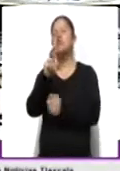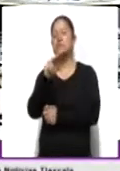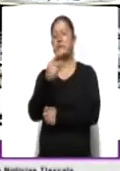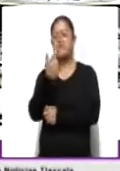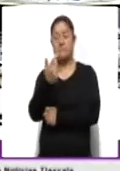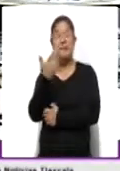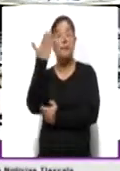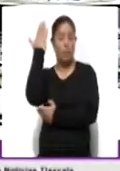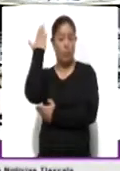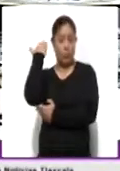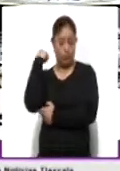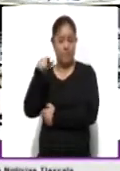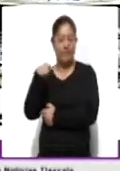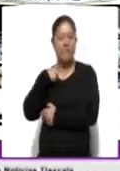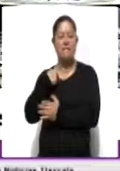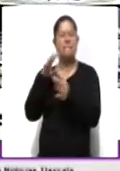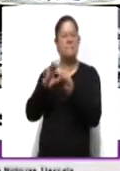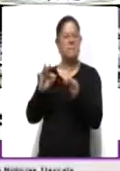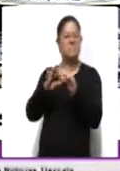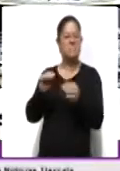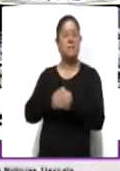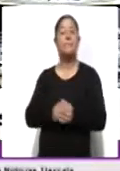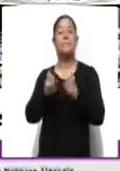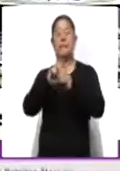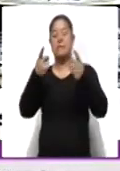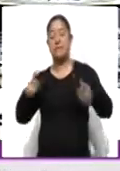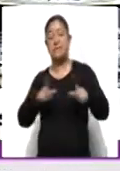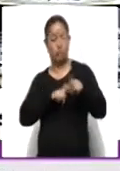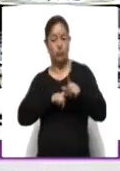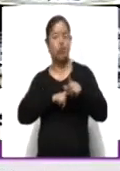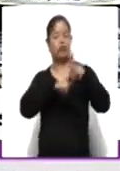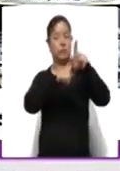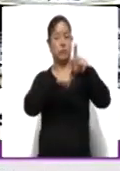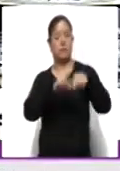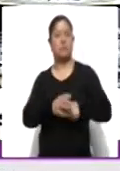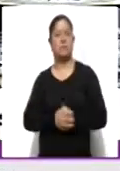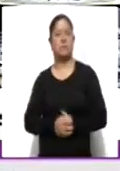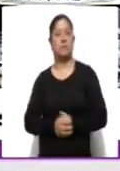1987, nos define que el desarrollo sustentable